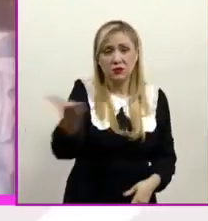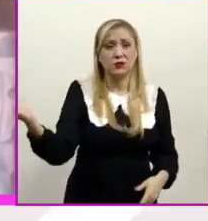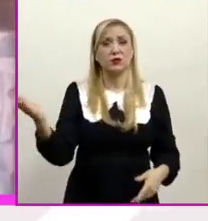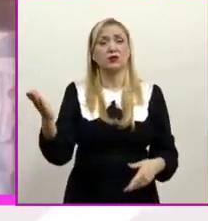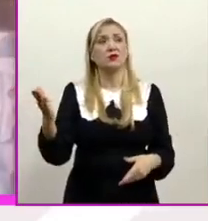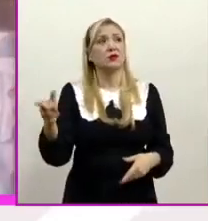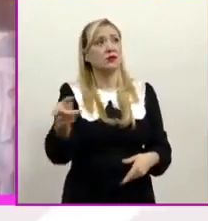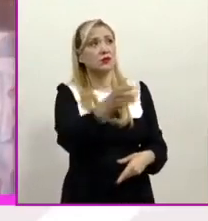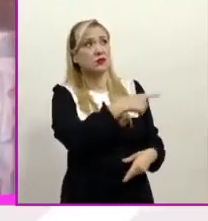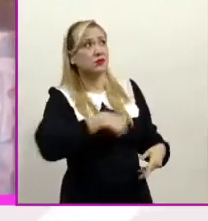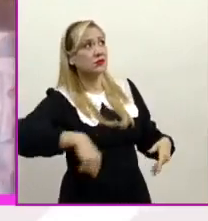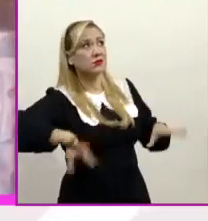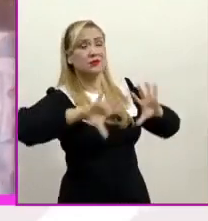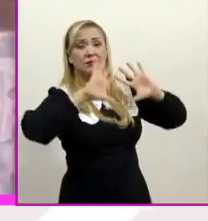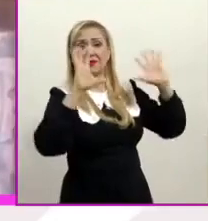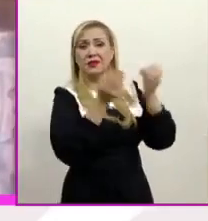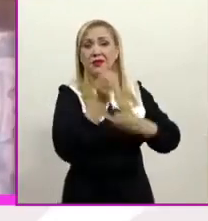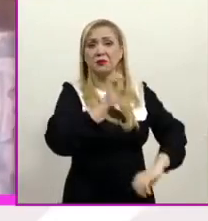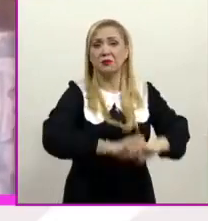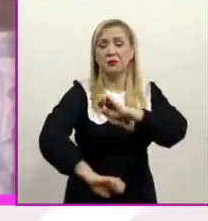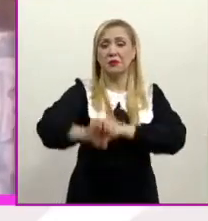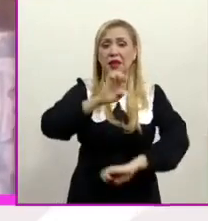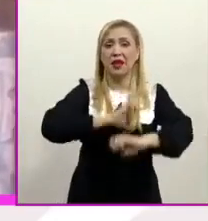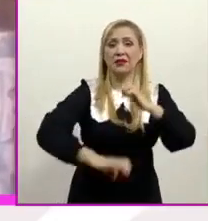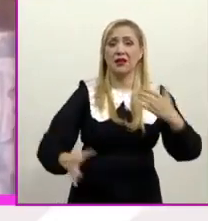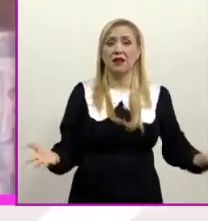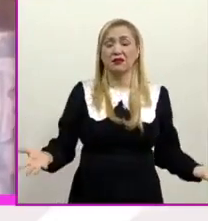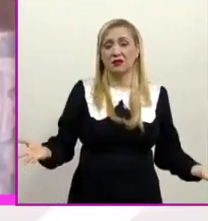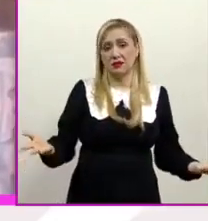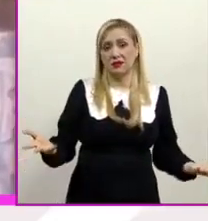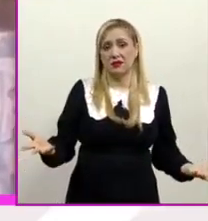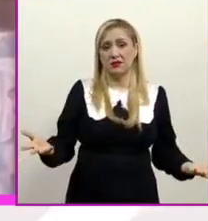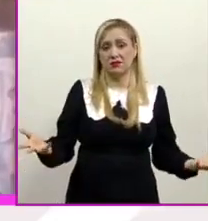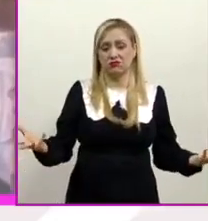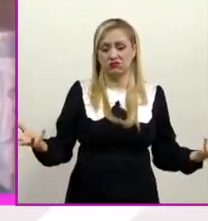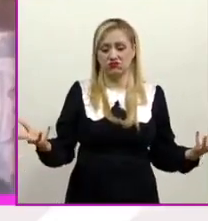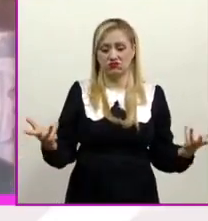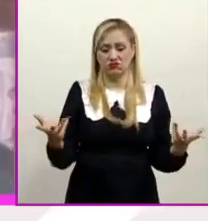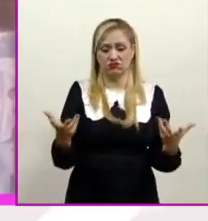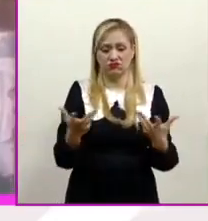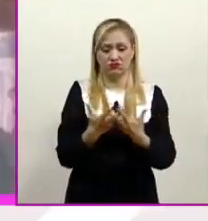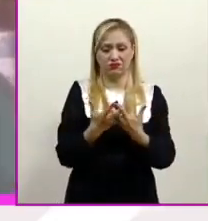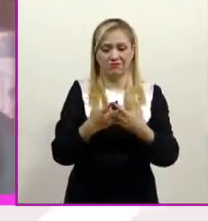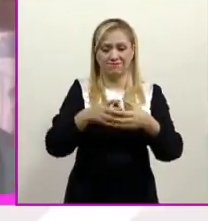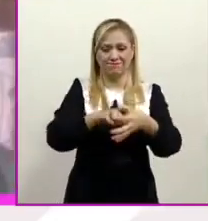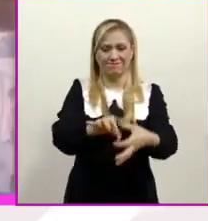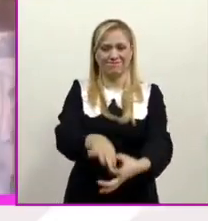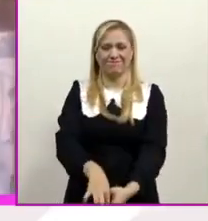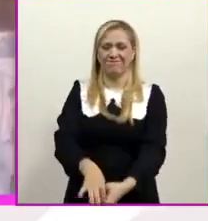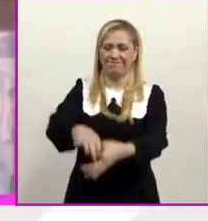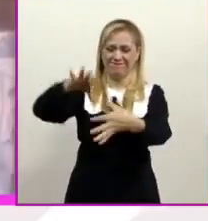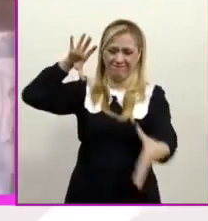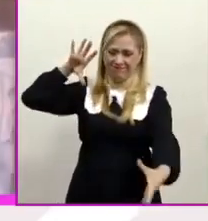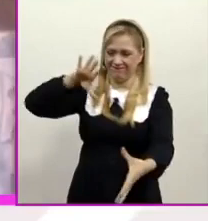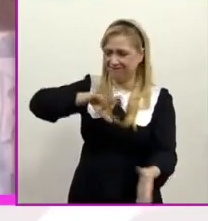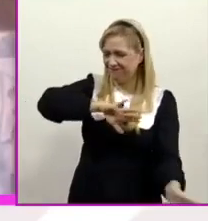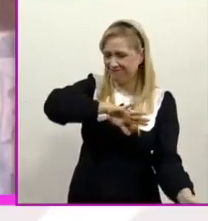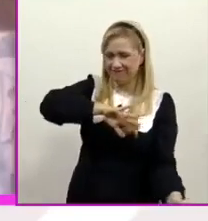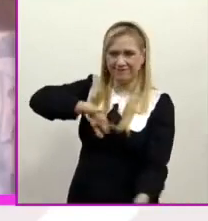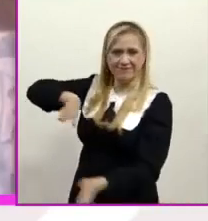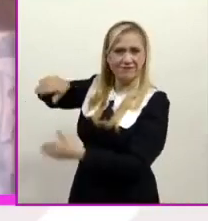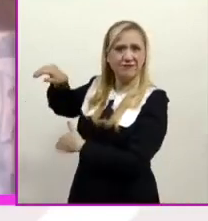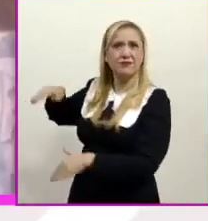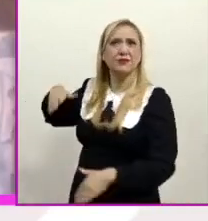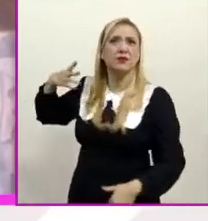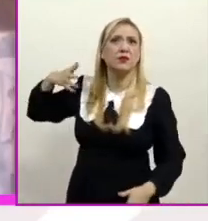industria, quienes toman las decisiones en esa industria, para poder desmantelarlo y poder hacer esa apuesta a largo